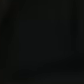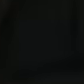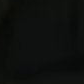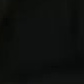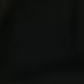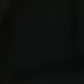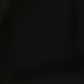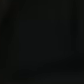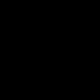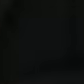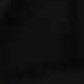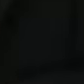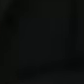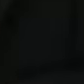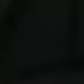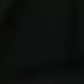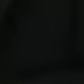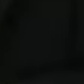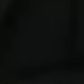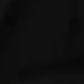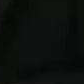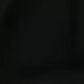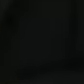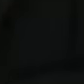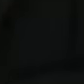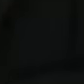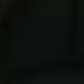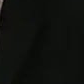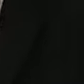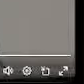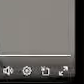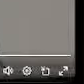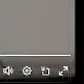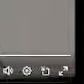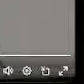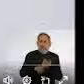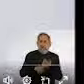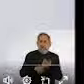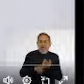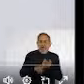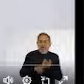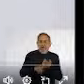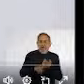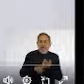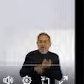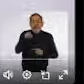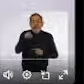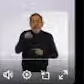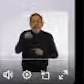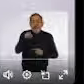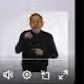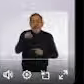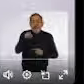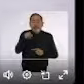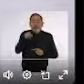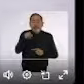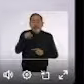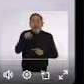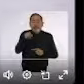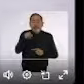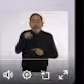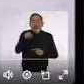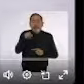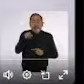Pues ahí está, amigas y amigos, lo que dijo Gerardo Fernández Noroña, amigos. Y en